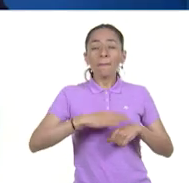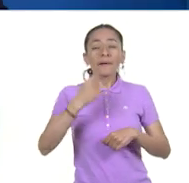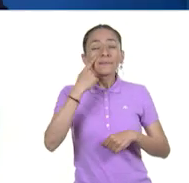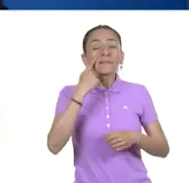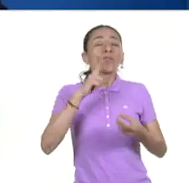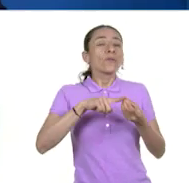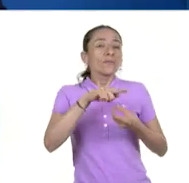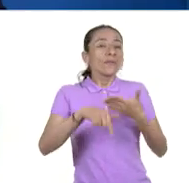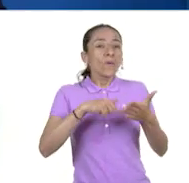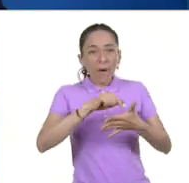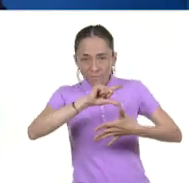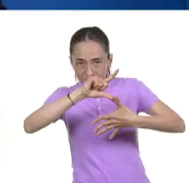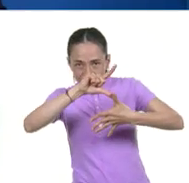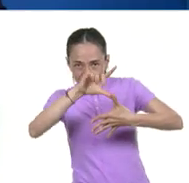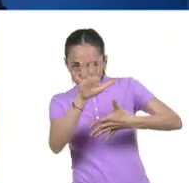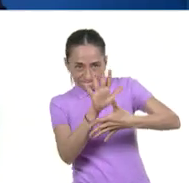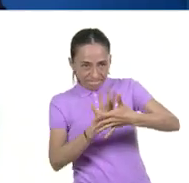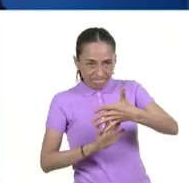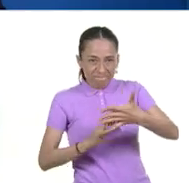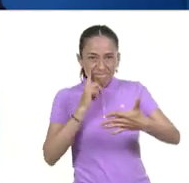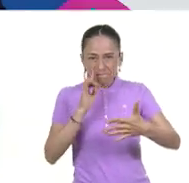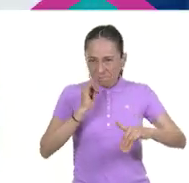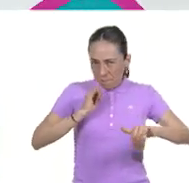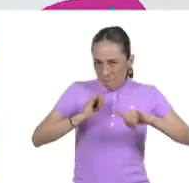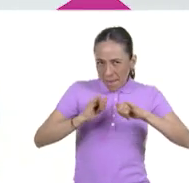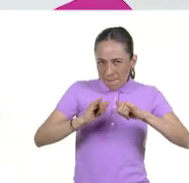Latina, como lo podemos ver en nuestro mapa.